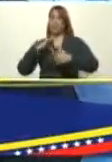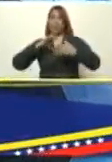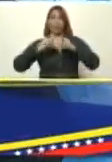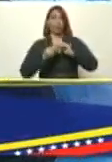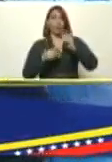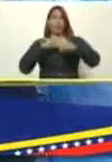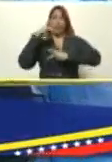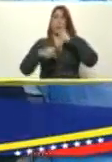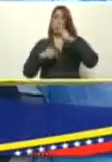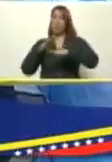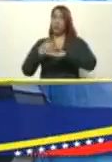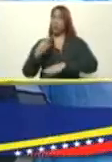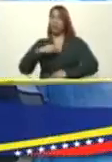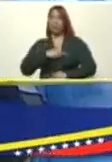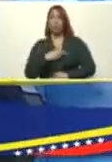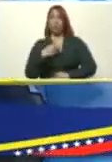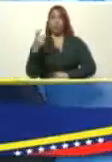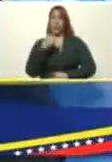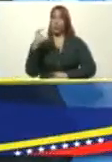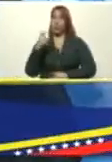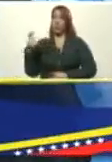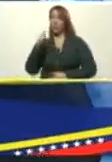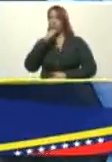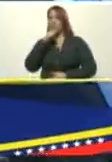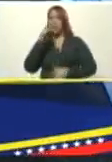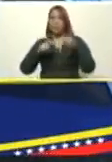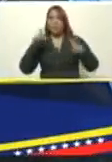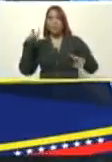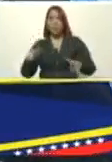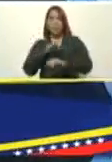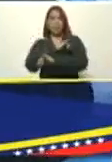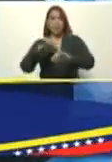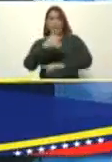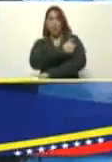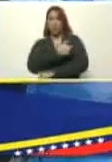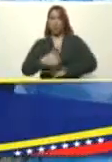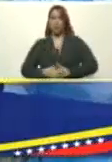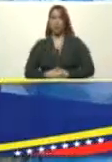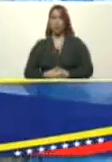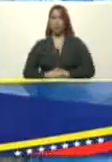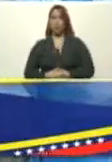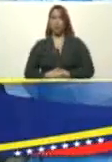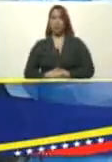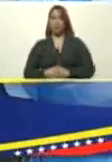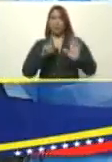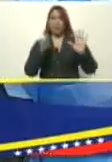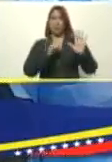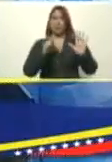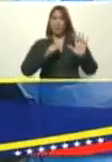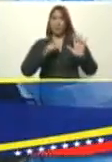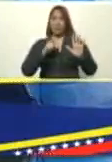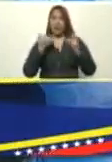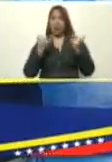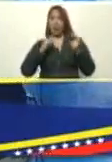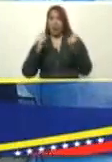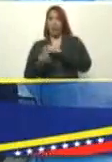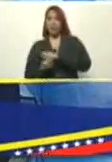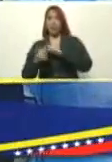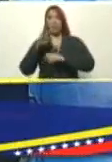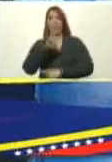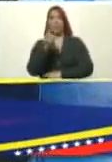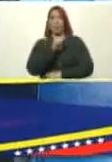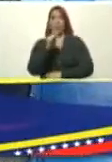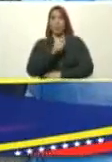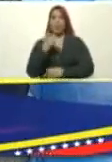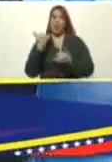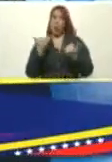planes, porque entonces nosotros estábamos buscando quiénes eran las personas que se habían vacunado a seis meses, ahora bueno, nos dicen a cuatro meses, bueno, más